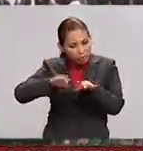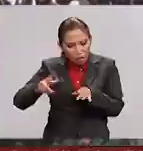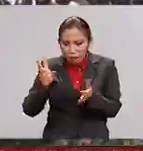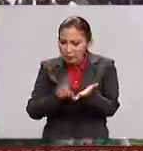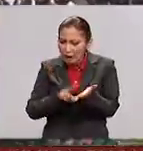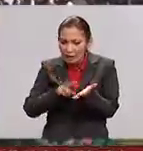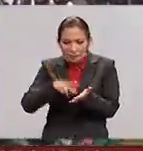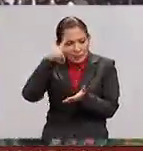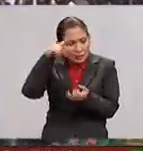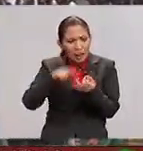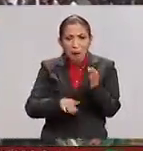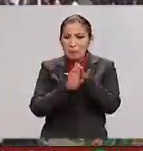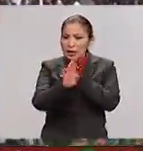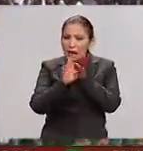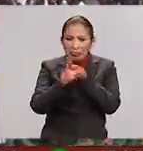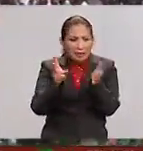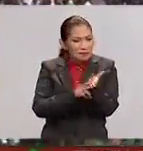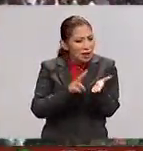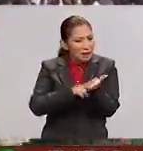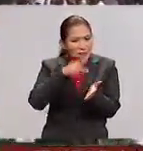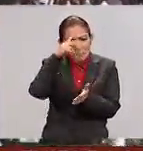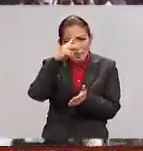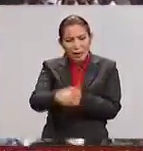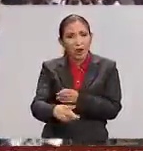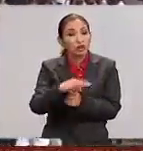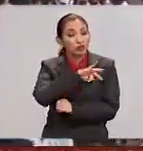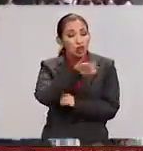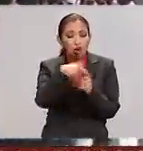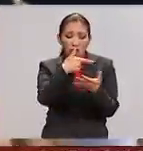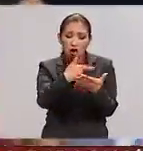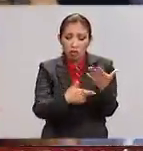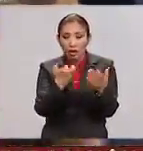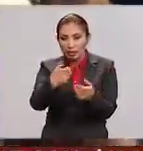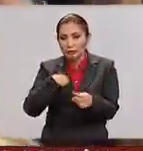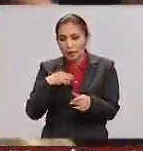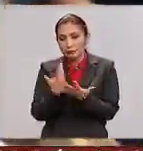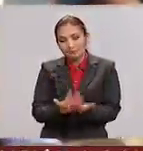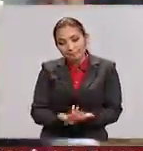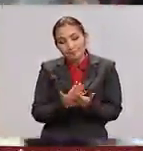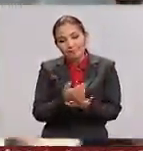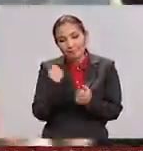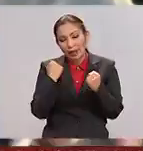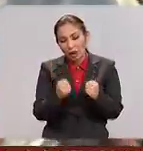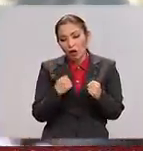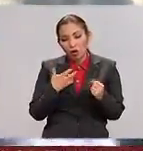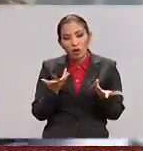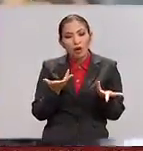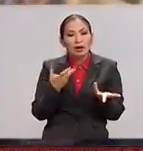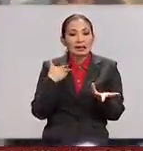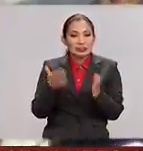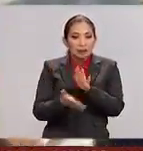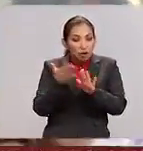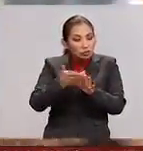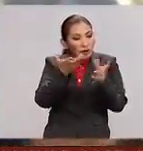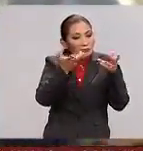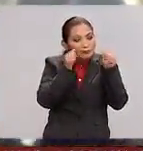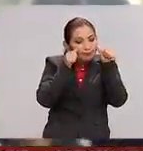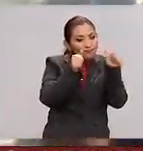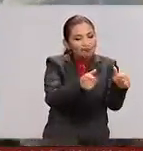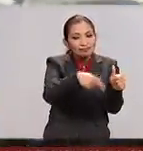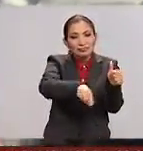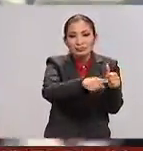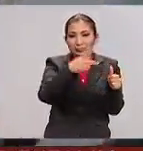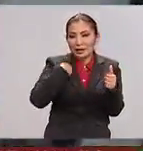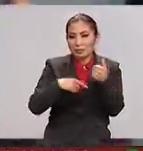valor de México, los migrantes como un valor de México. Creo que eso es lo que va a quedar, lo que debería quedar, sobre el cual construir salidas a los